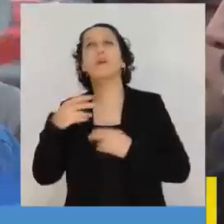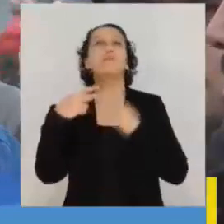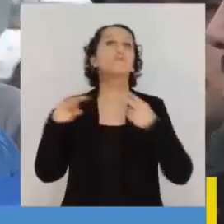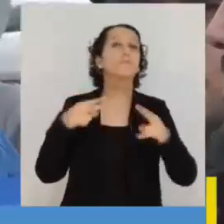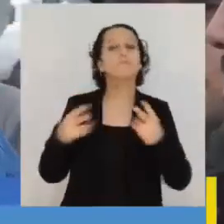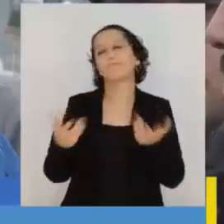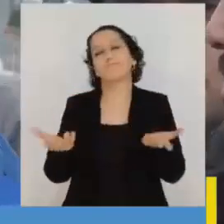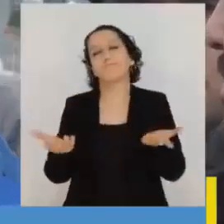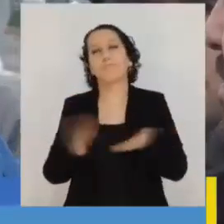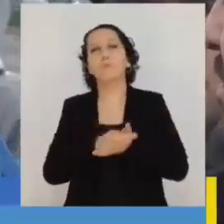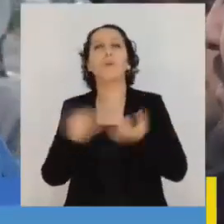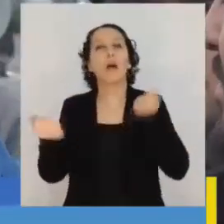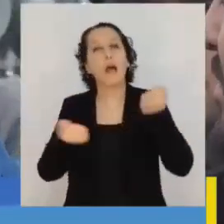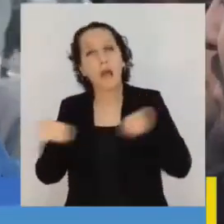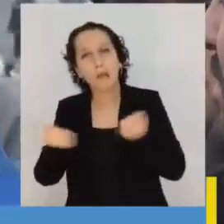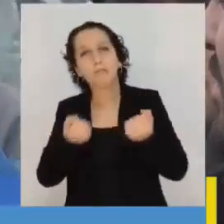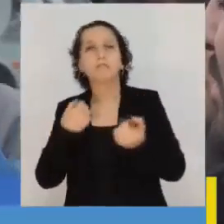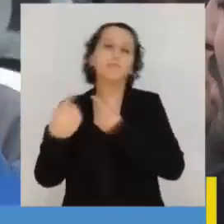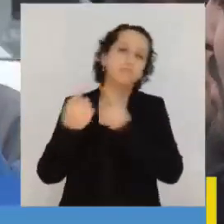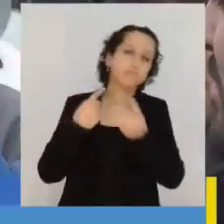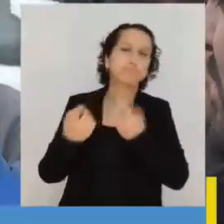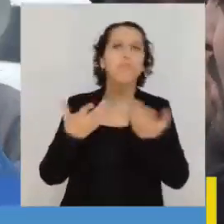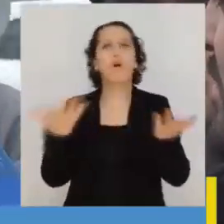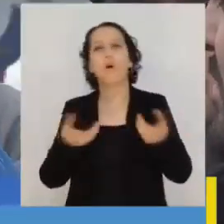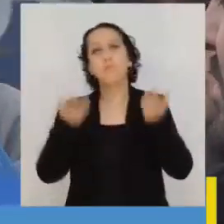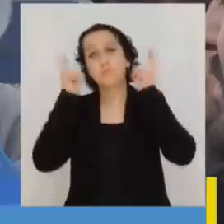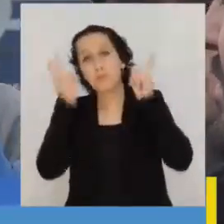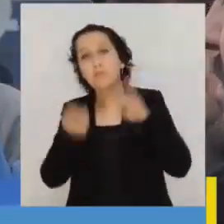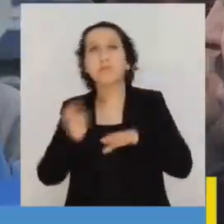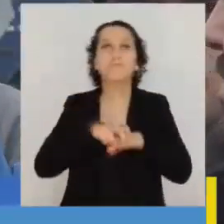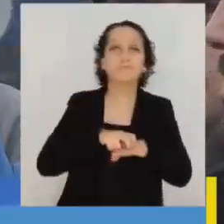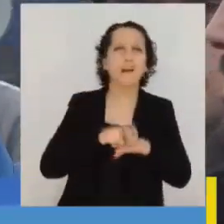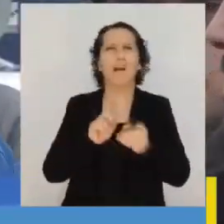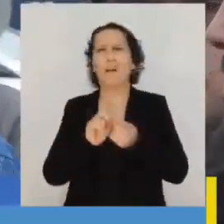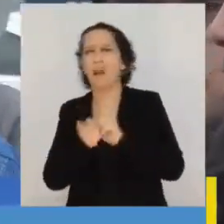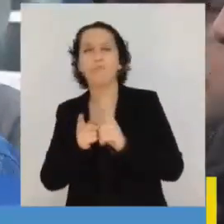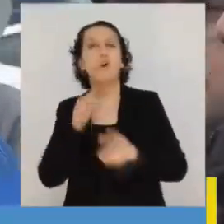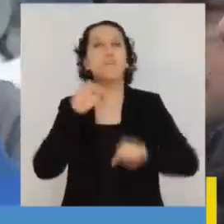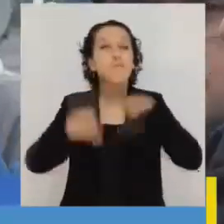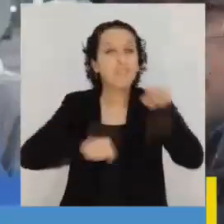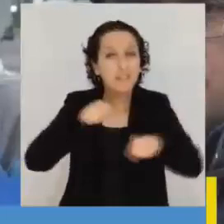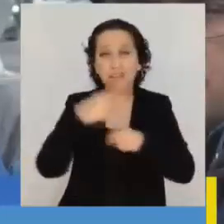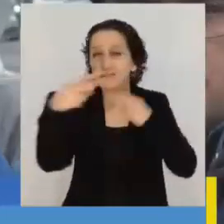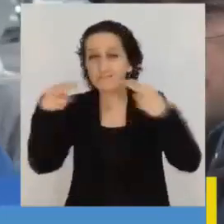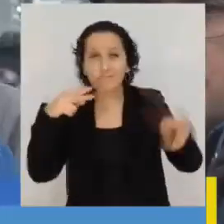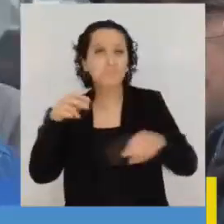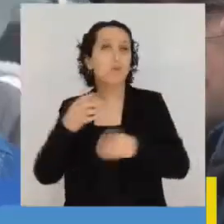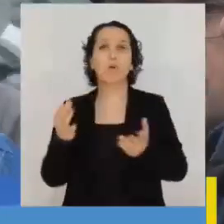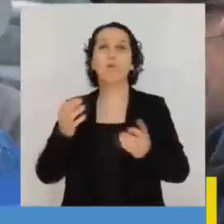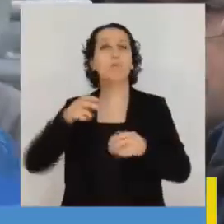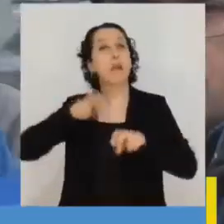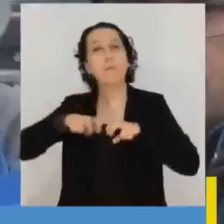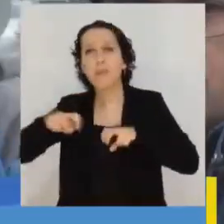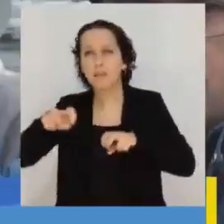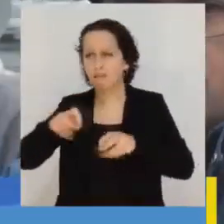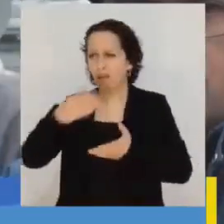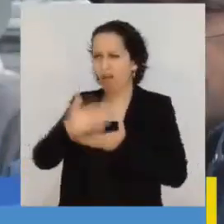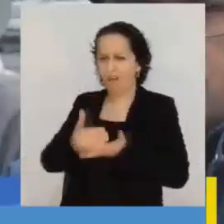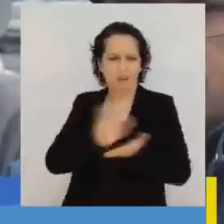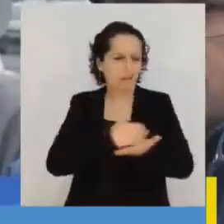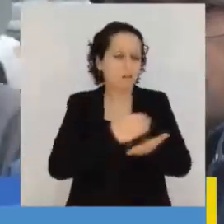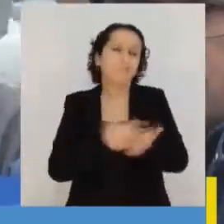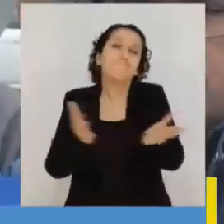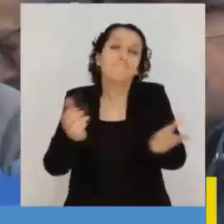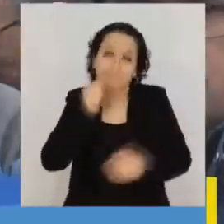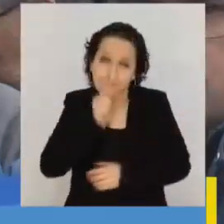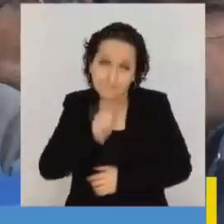personas que manejan sus vehículos, que andan en transporte público, que andan en bicicleta o que lo hacen de manera peatonal.